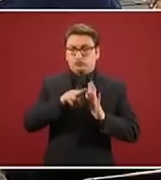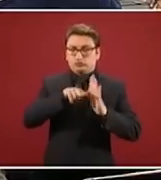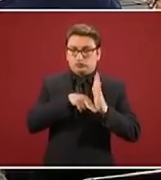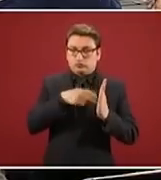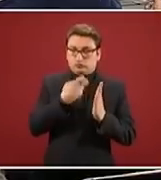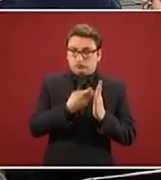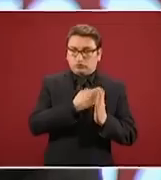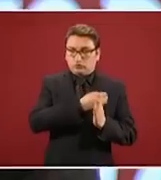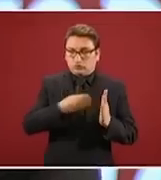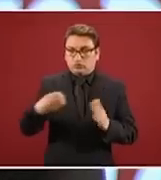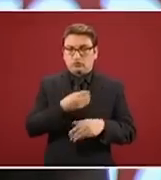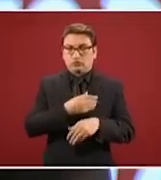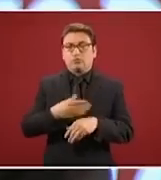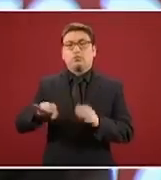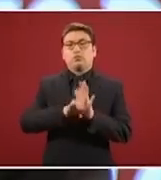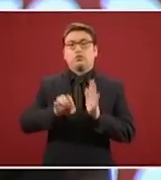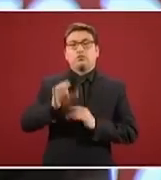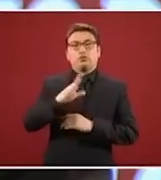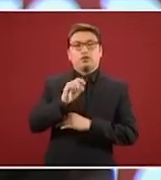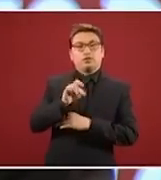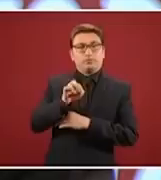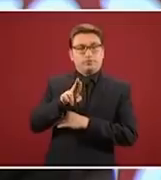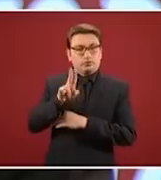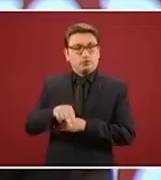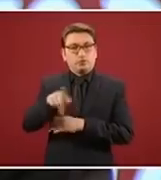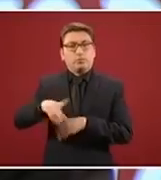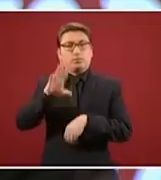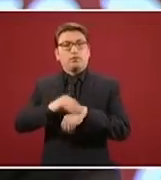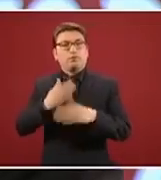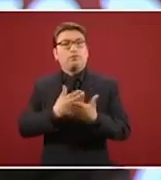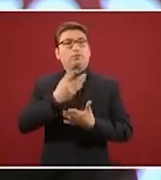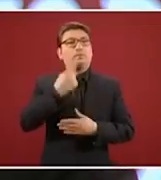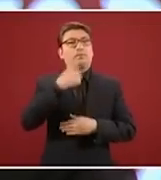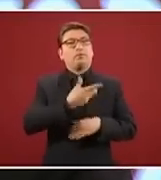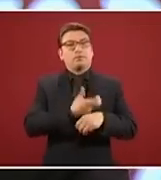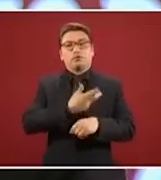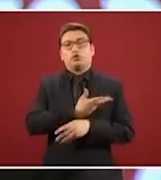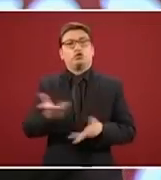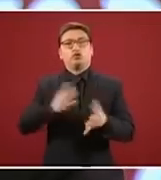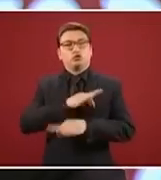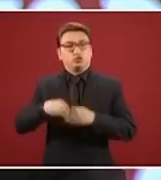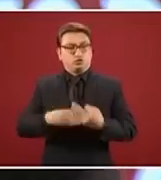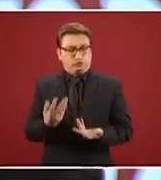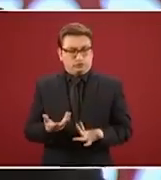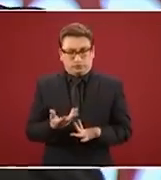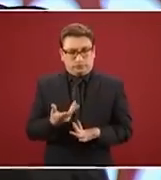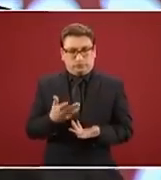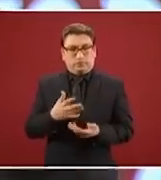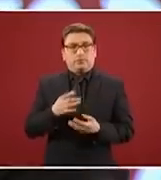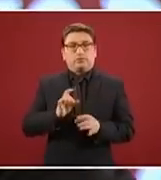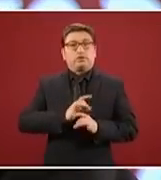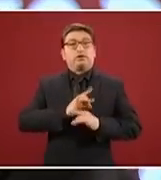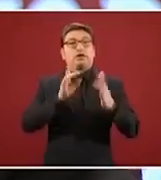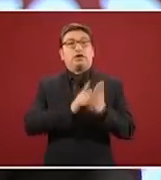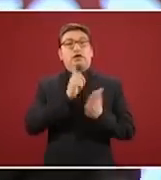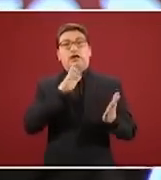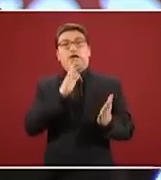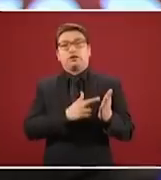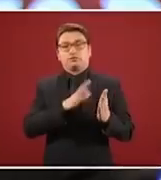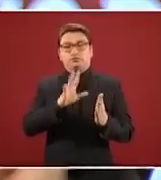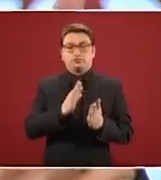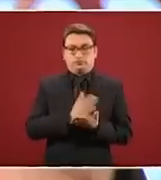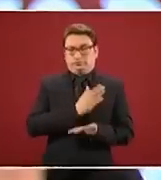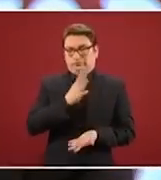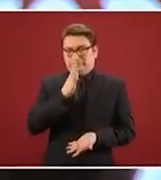entonces cambian un por ejemplo quería que le diéramos al mismo conducto eeuu a todos como una excepción a la ley 3 primer